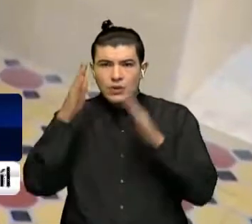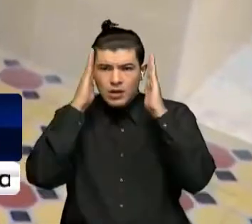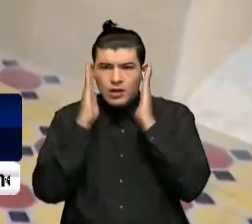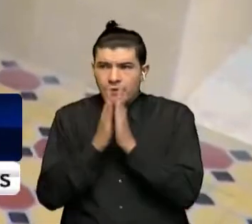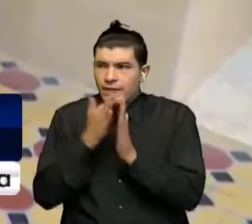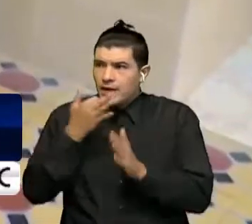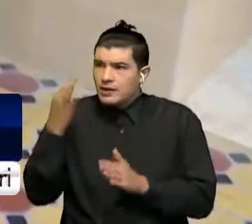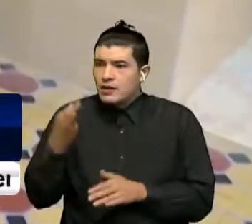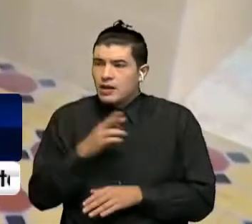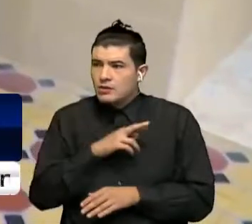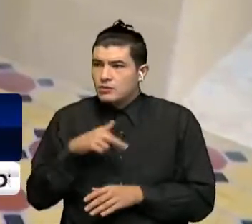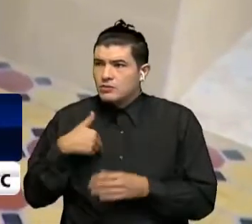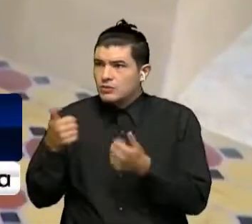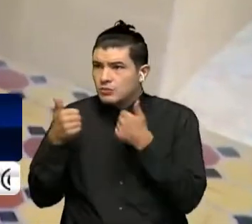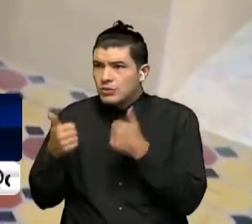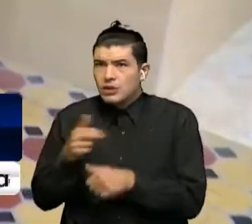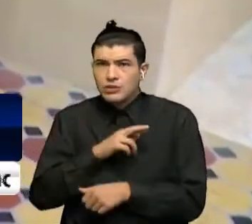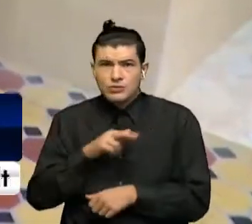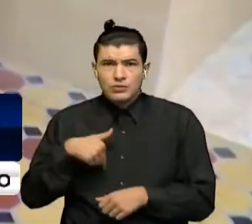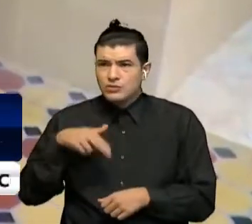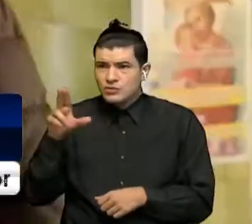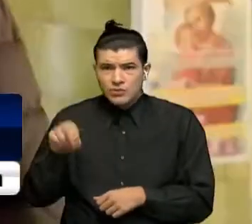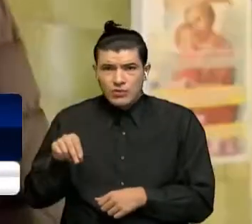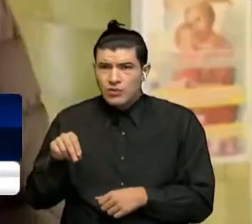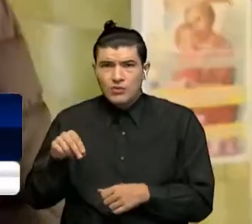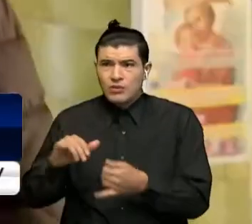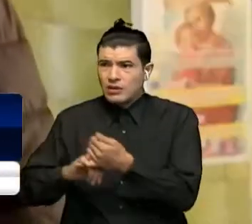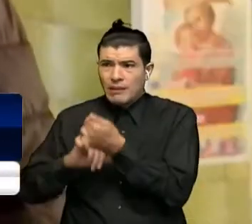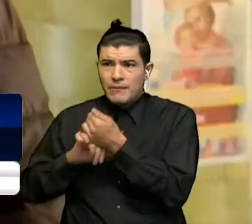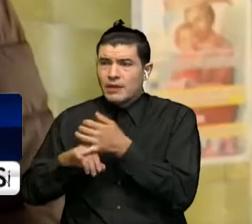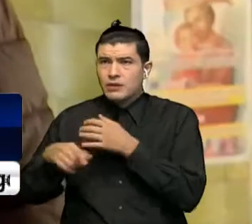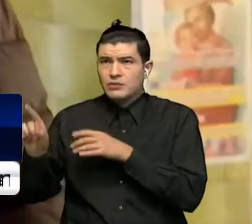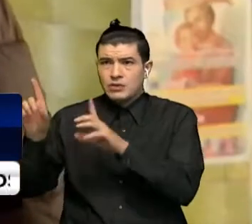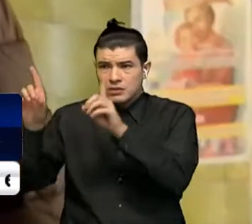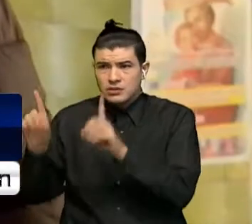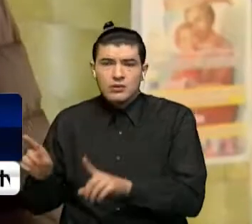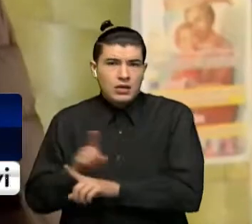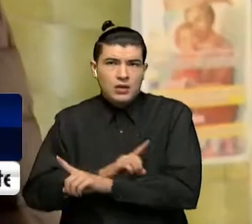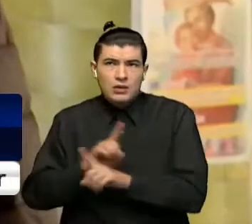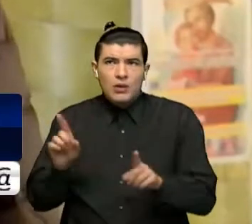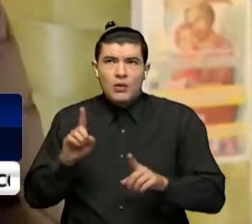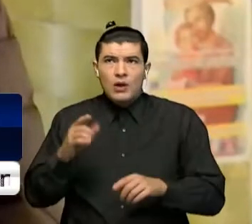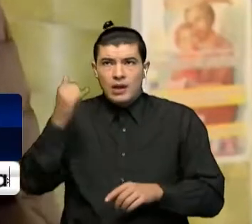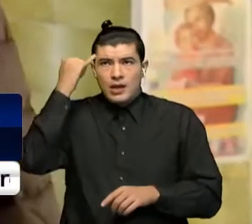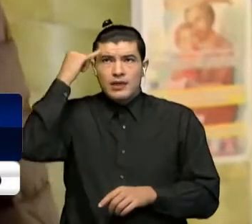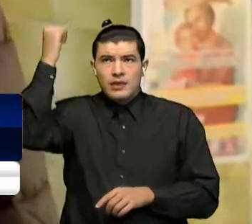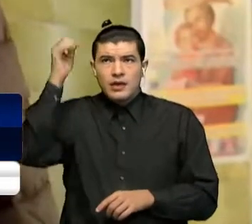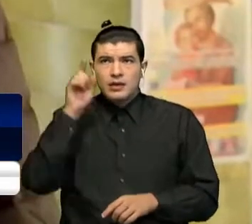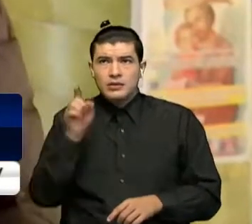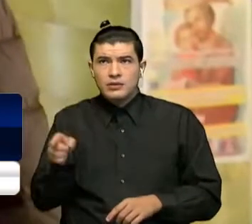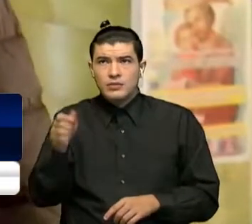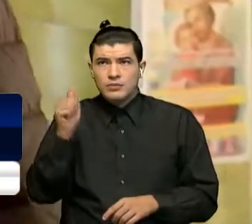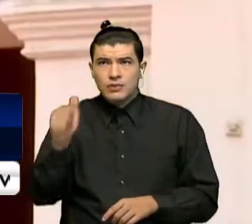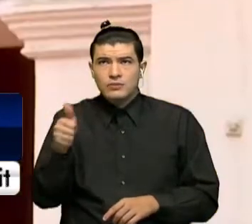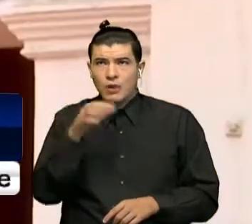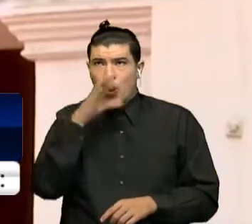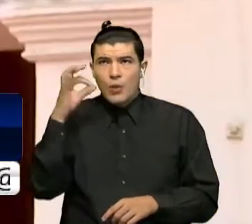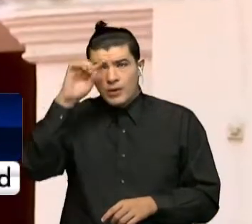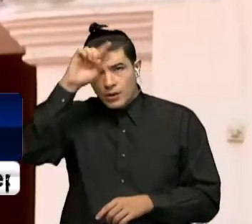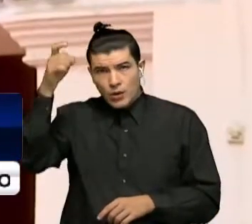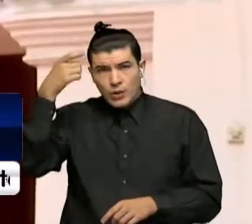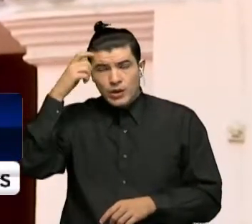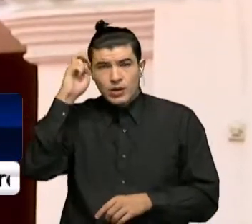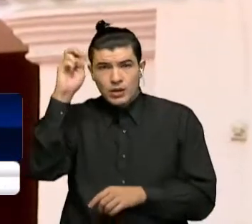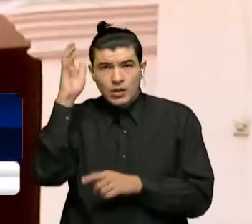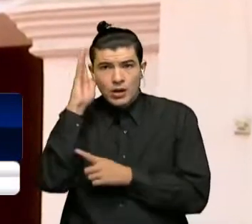nosotros no tuviéramos que tomar decisiones sino que la iniciativa como el señor gobernador sea lo